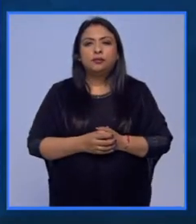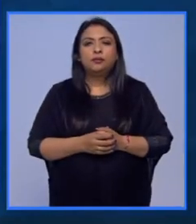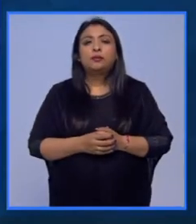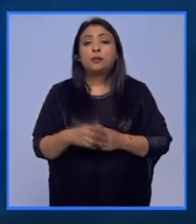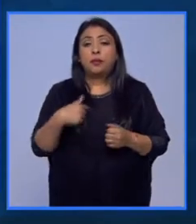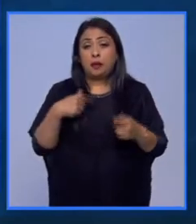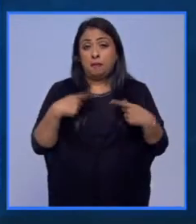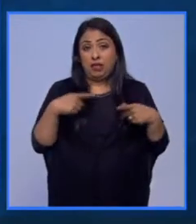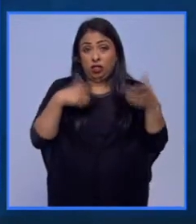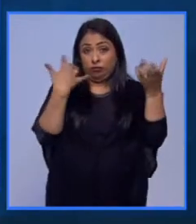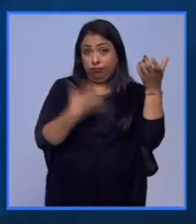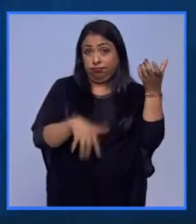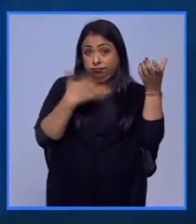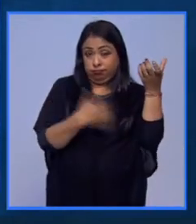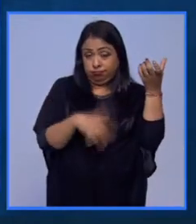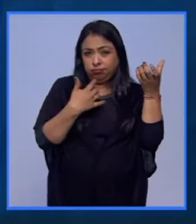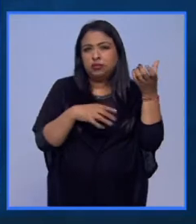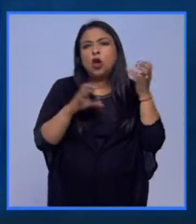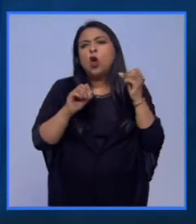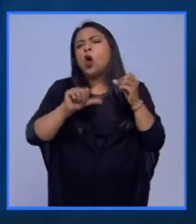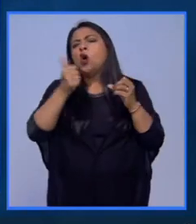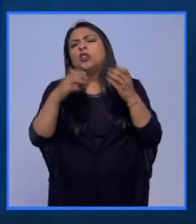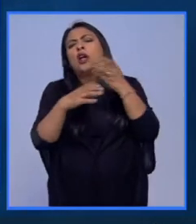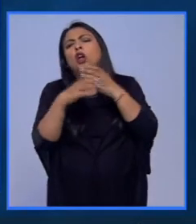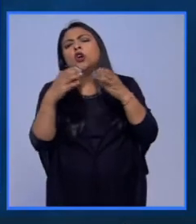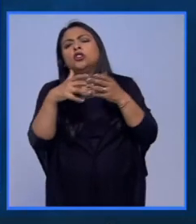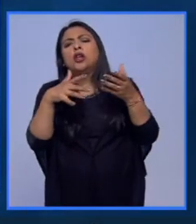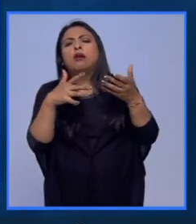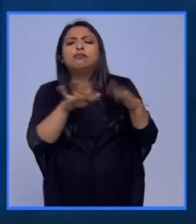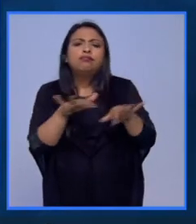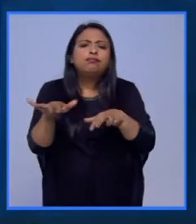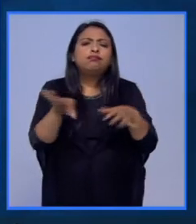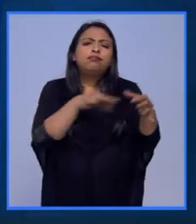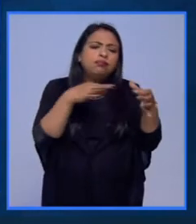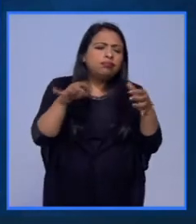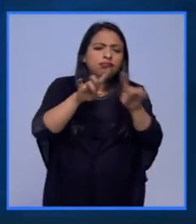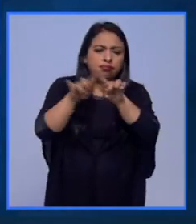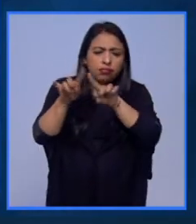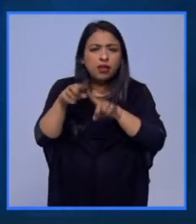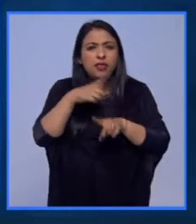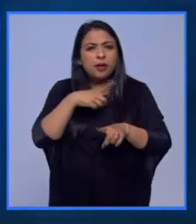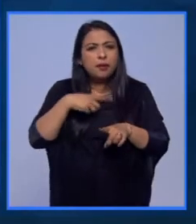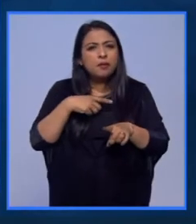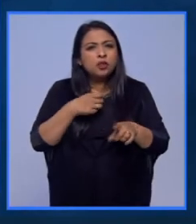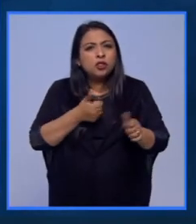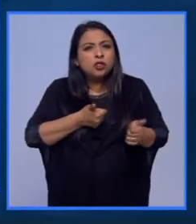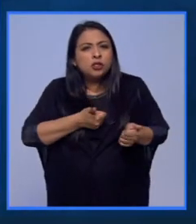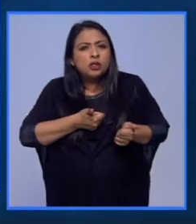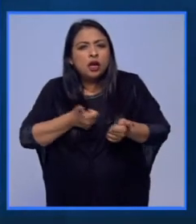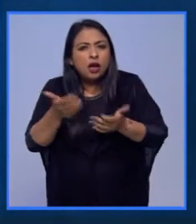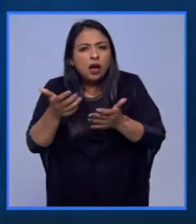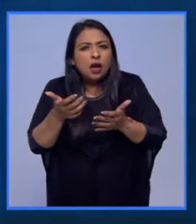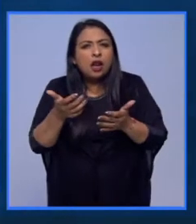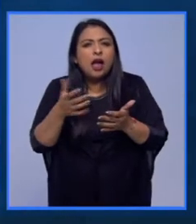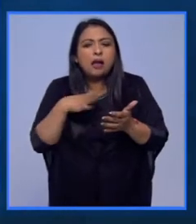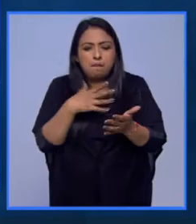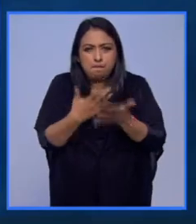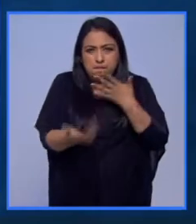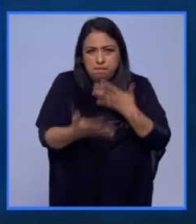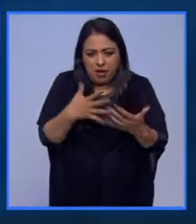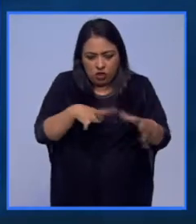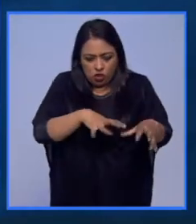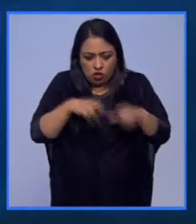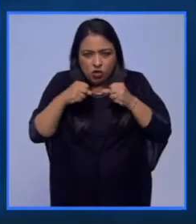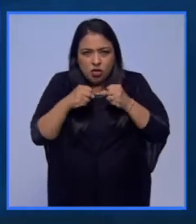Los guitarristas o otro instrumentista tenemos que sacarlo de aquí, llevarlo a las manos